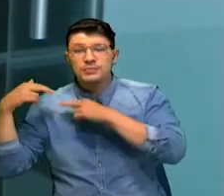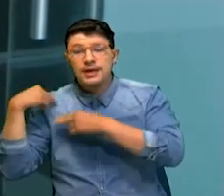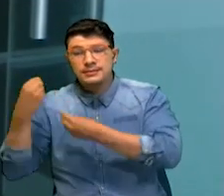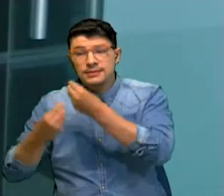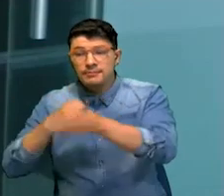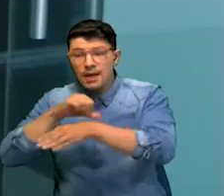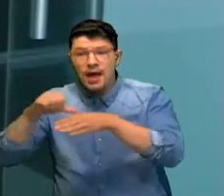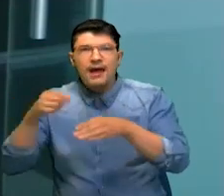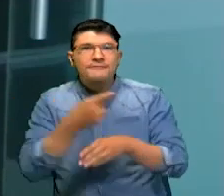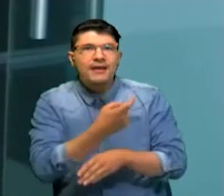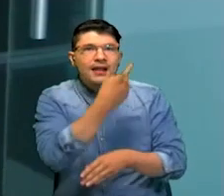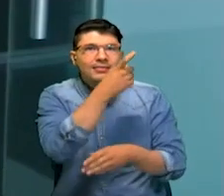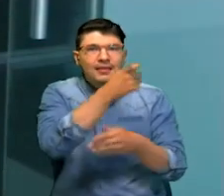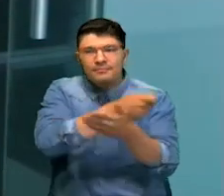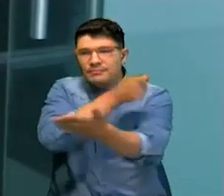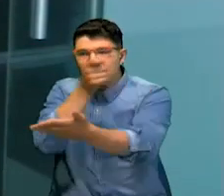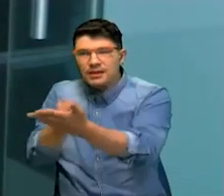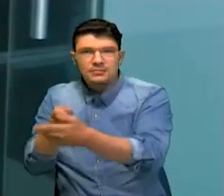demás,